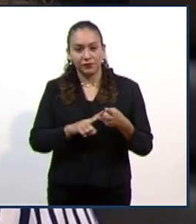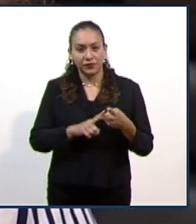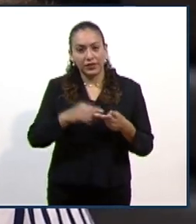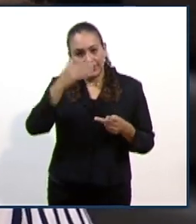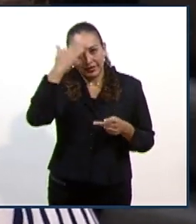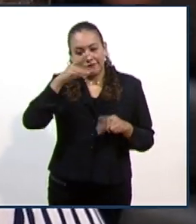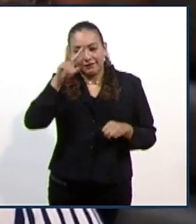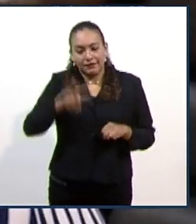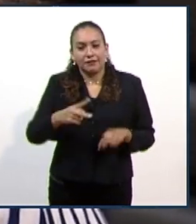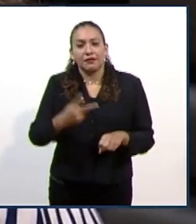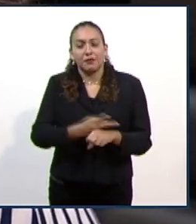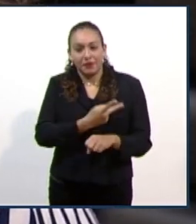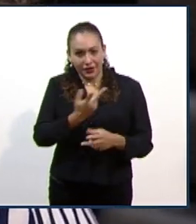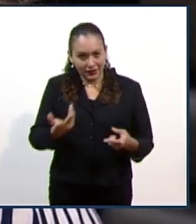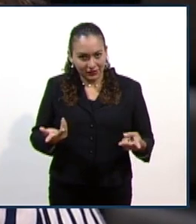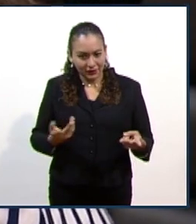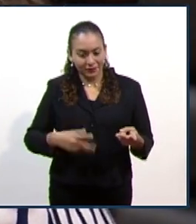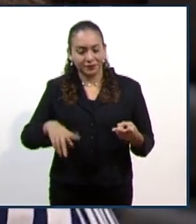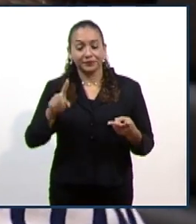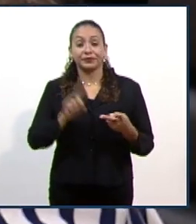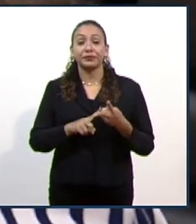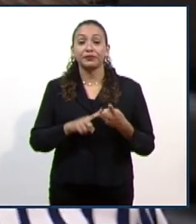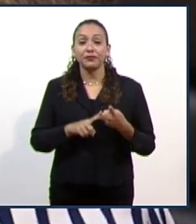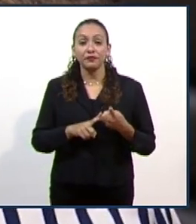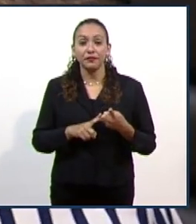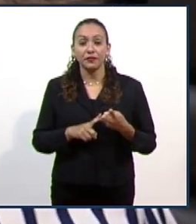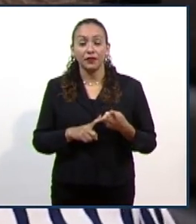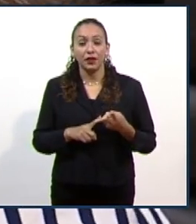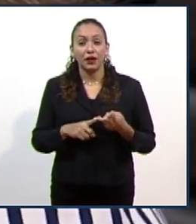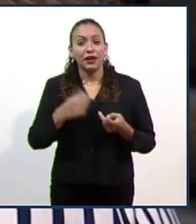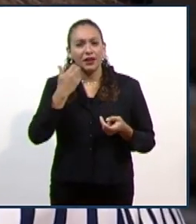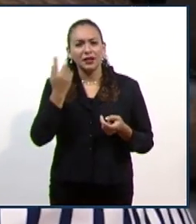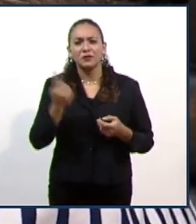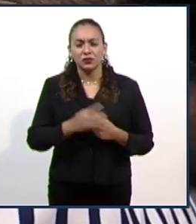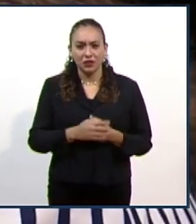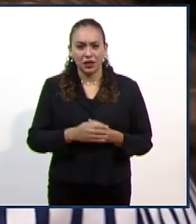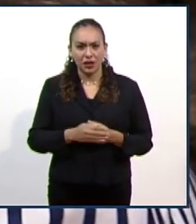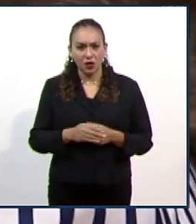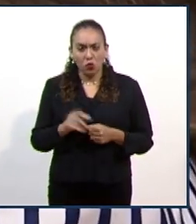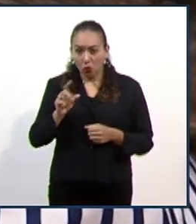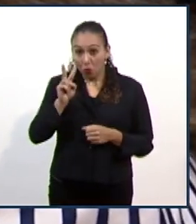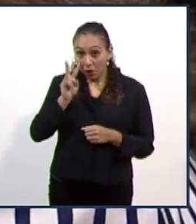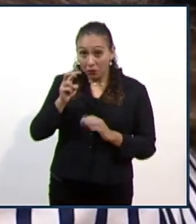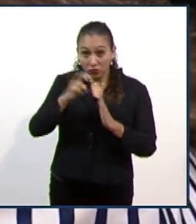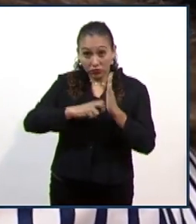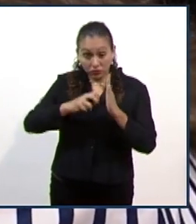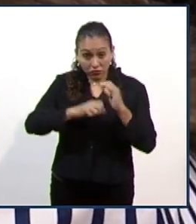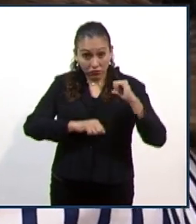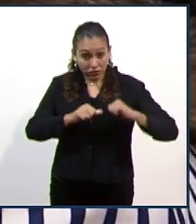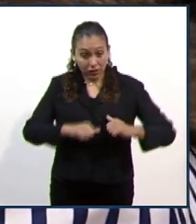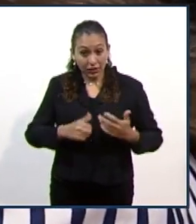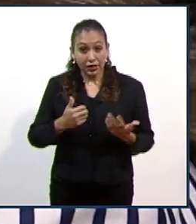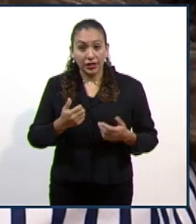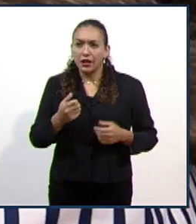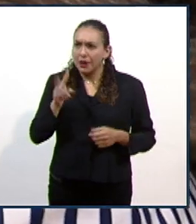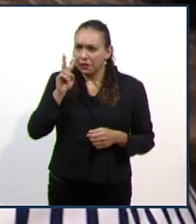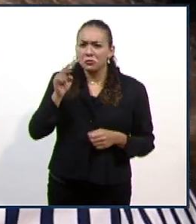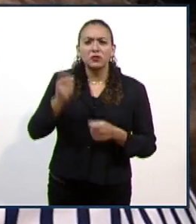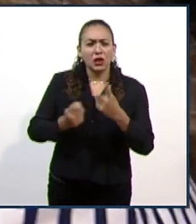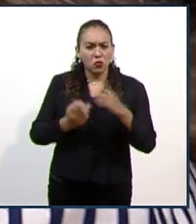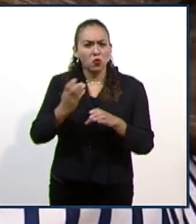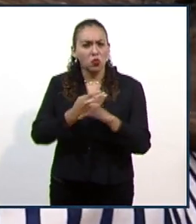realidad. Segunda, no desarreglar lo que funciona para no crear problemas. Tercera,